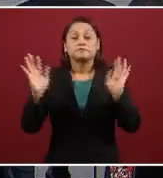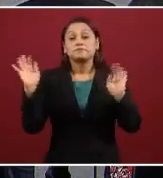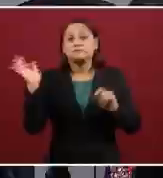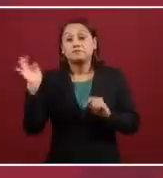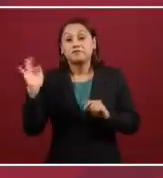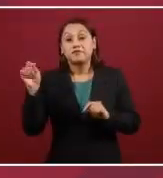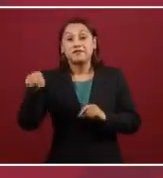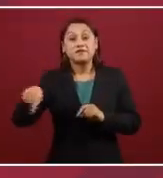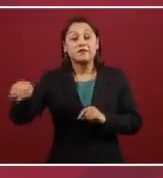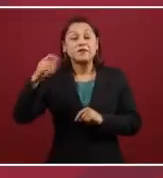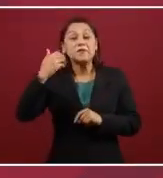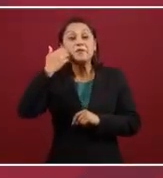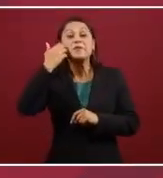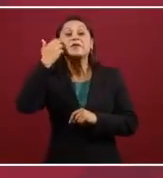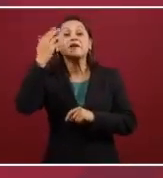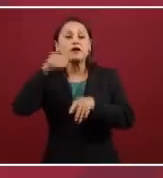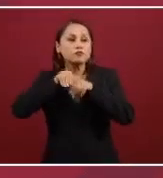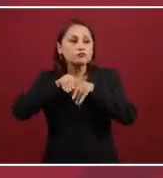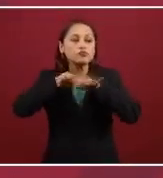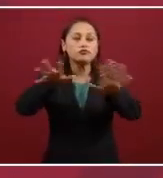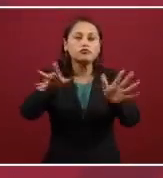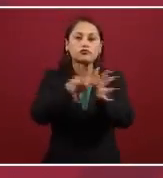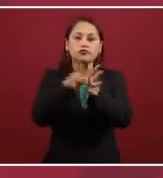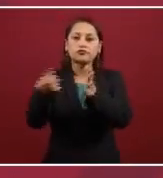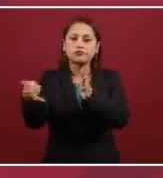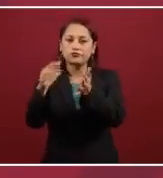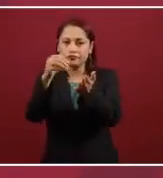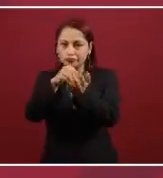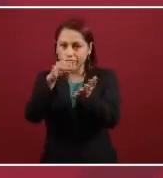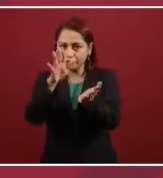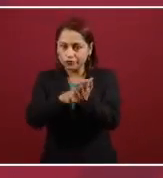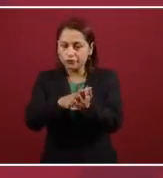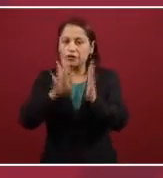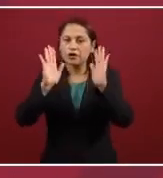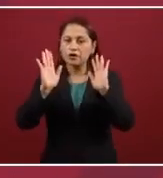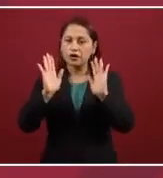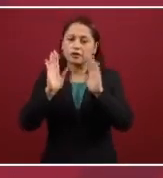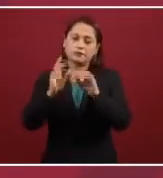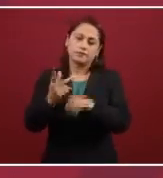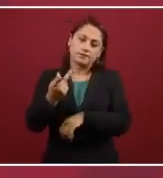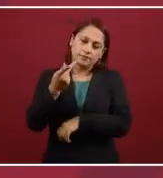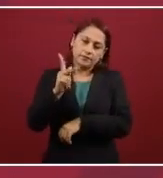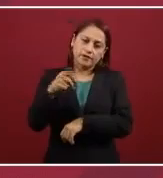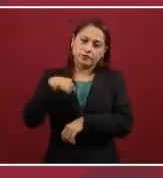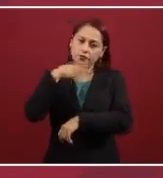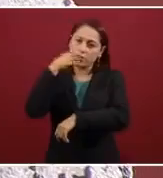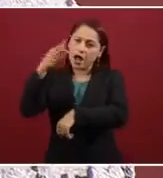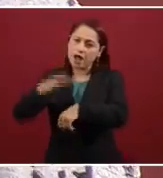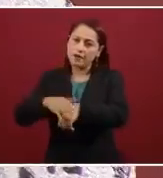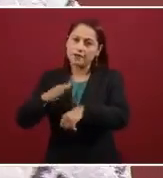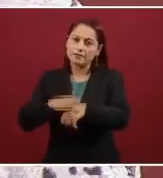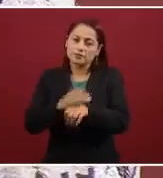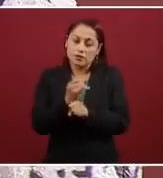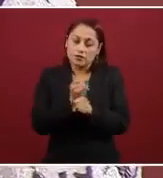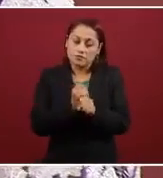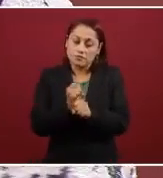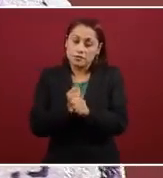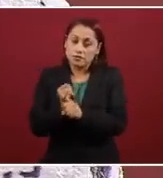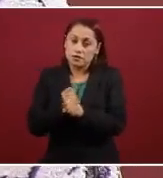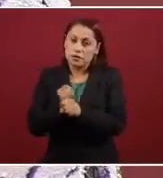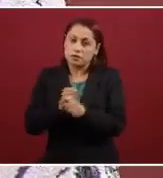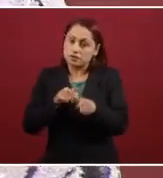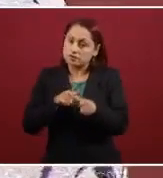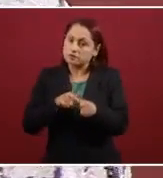medios, pero muchas de estas son investigaciones en curso, debemos ser muy, muy cuidadosos. Y luego, justamente como